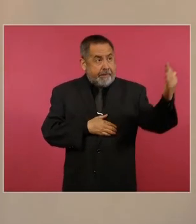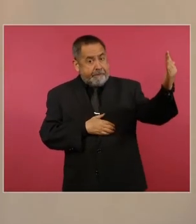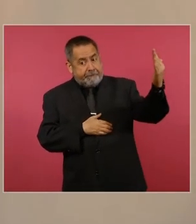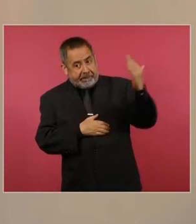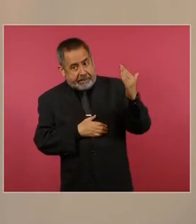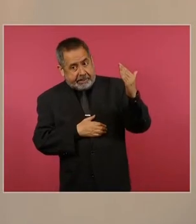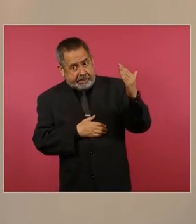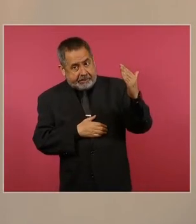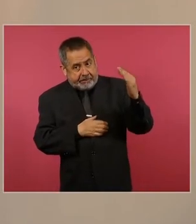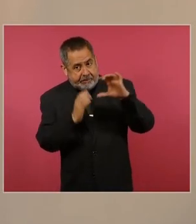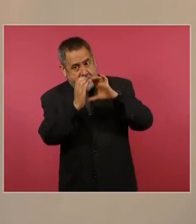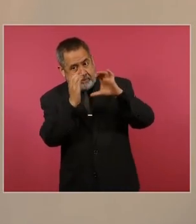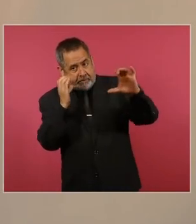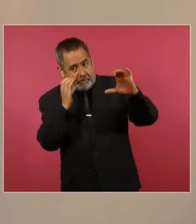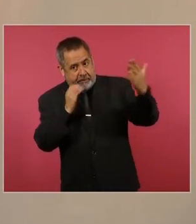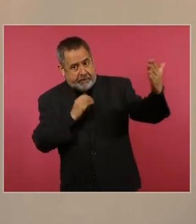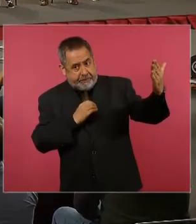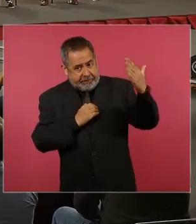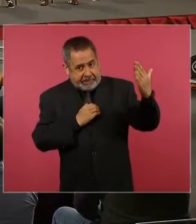cuidado, por favor.